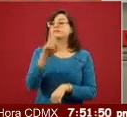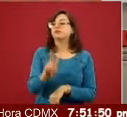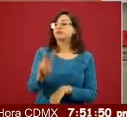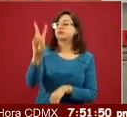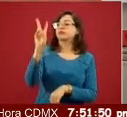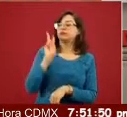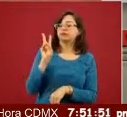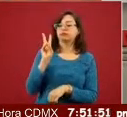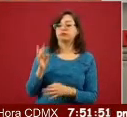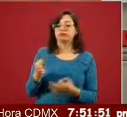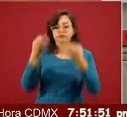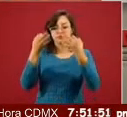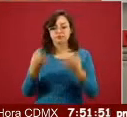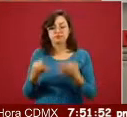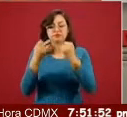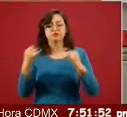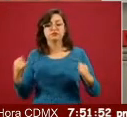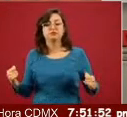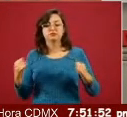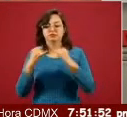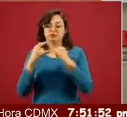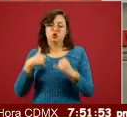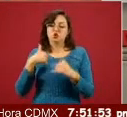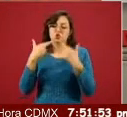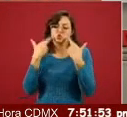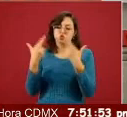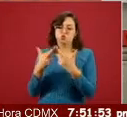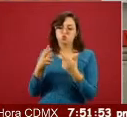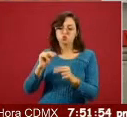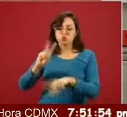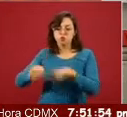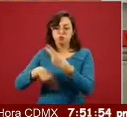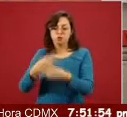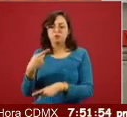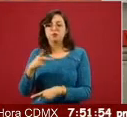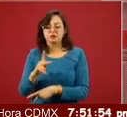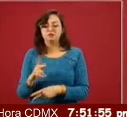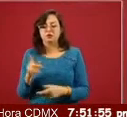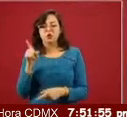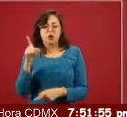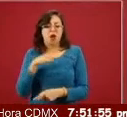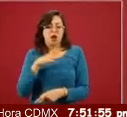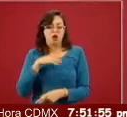me refiero institucionalmente hablando, yo no estuve en la reunión, una reunión con